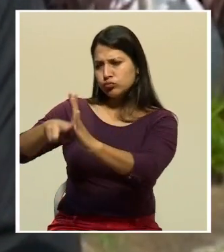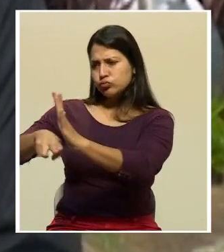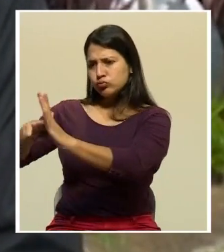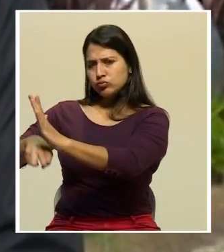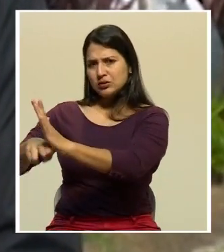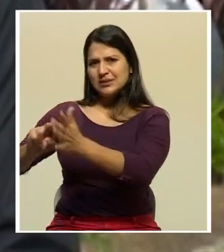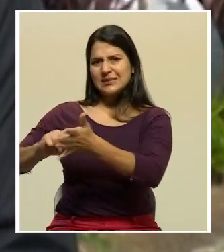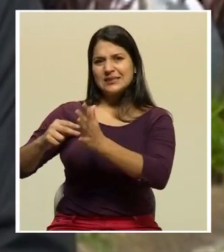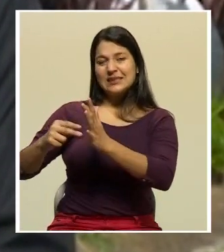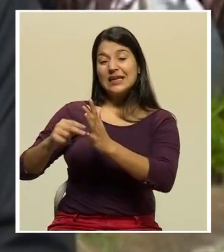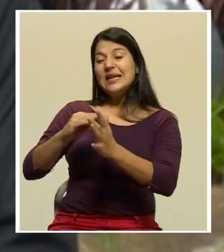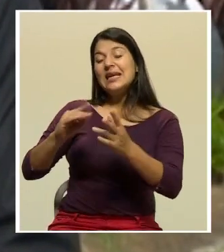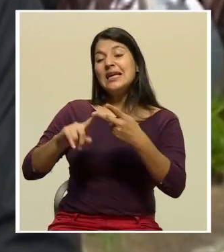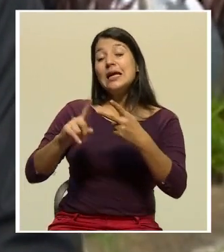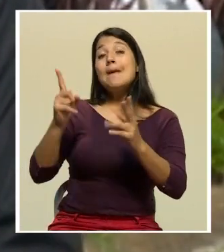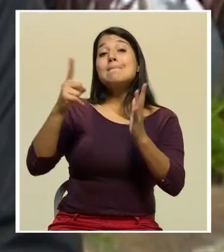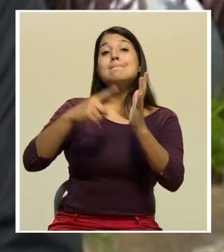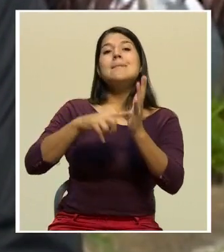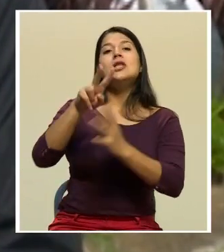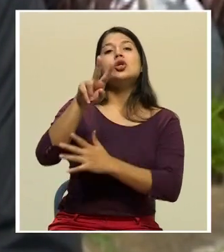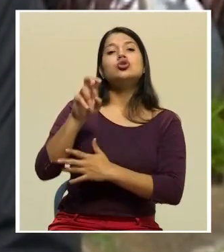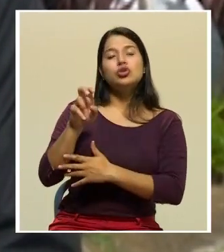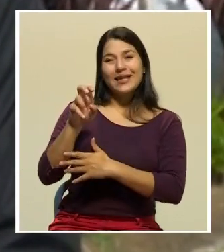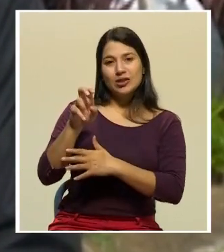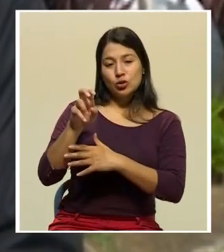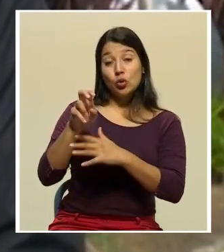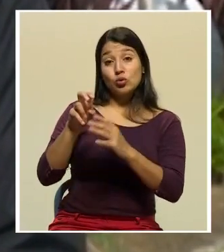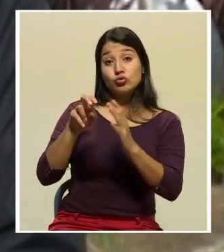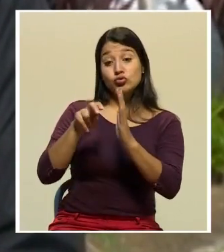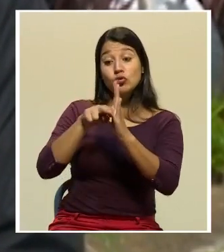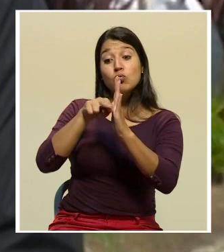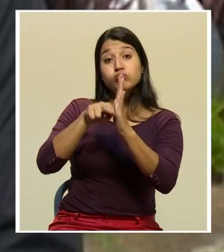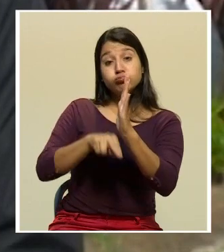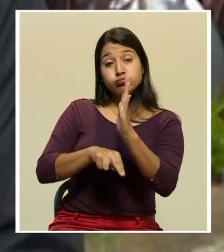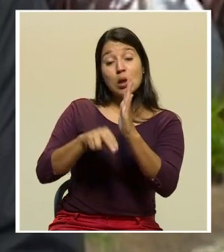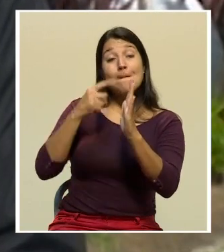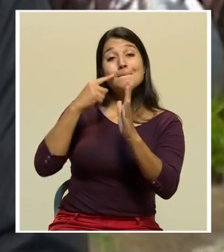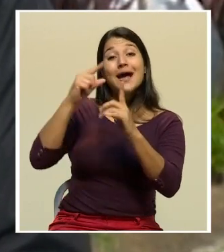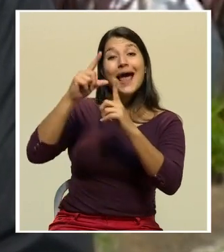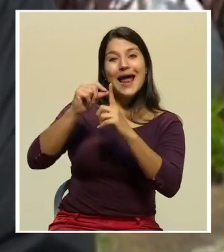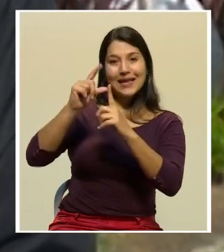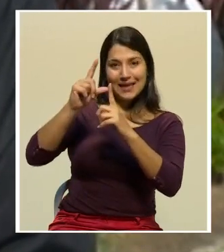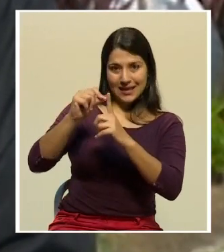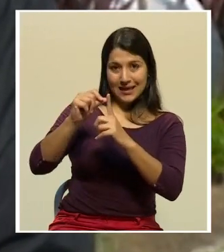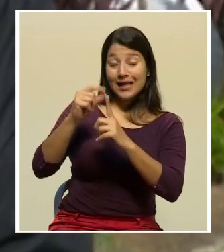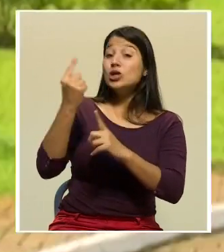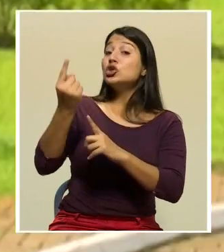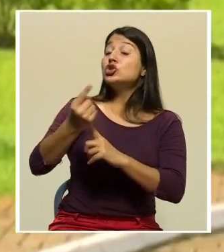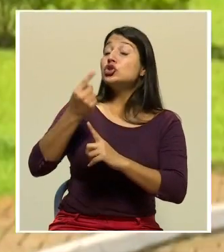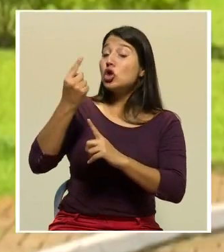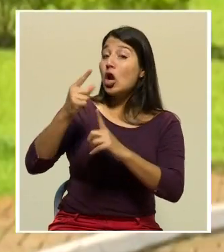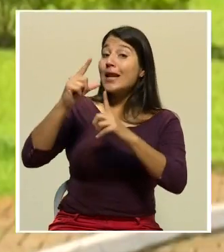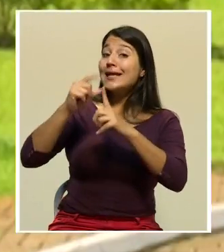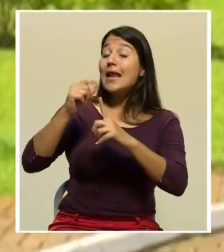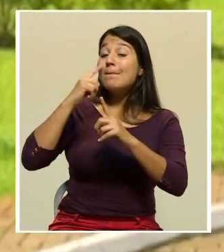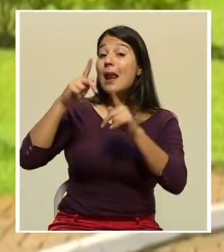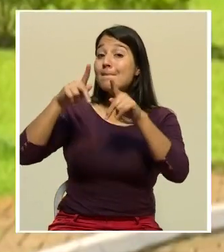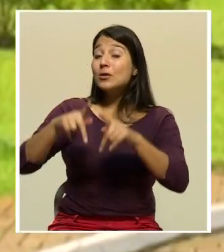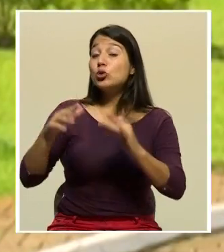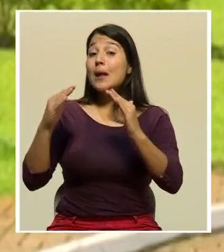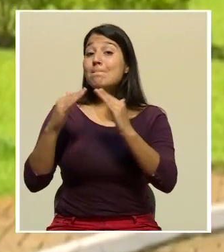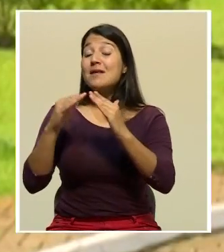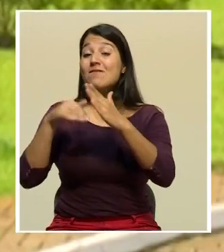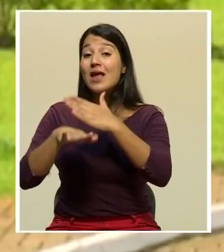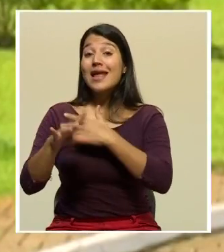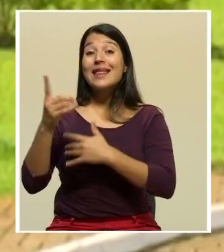1.200 nichos de alquiler. Estos nichos de alquiler se brindan únicamente para lo que son vecinos del Cantón de Desamparados. Cuando existe una pandemia,